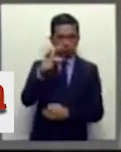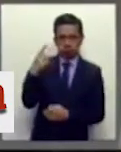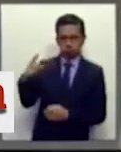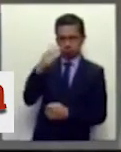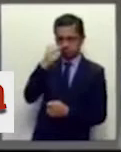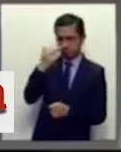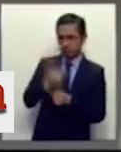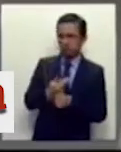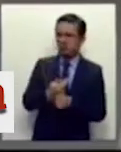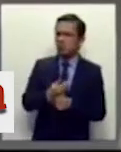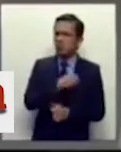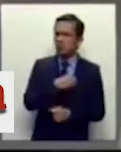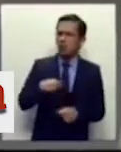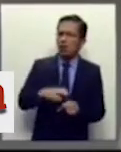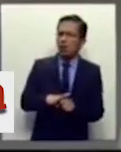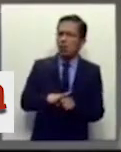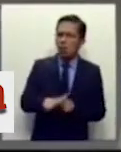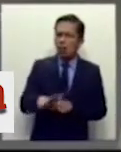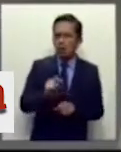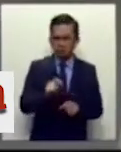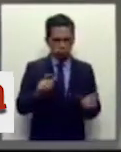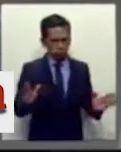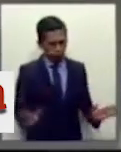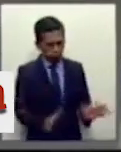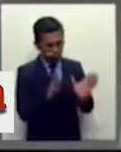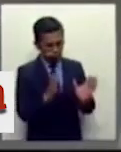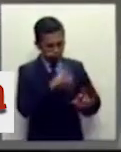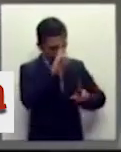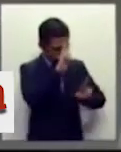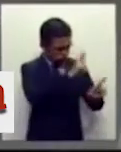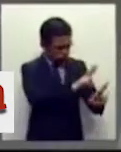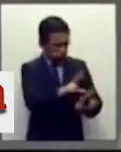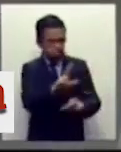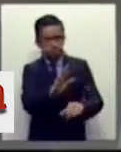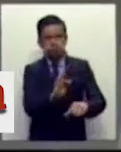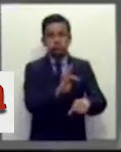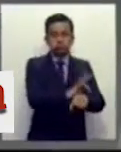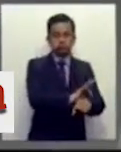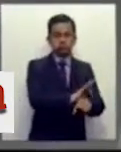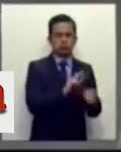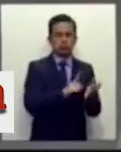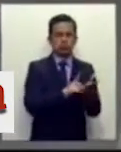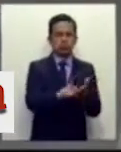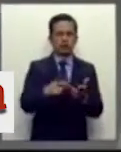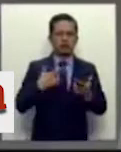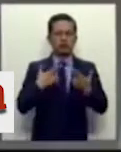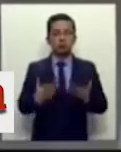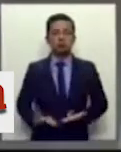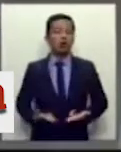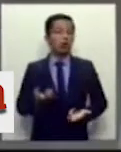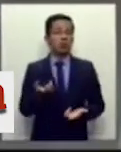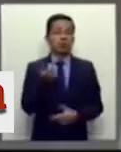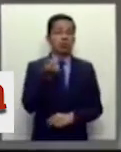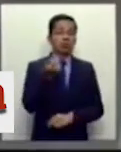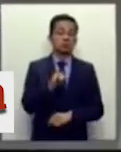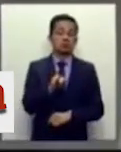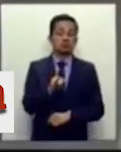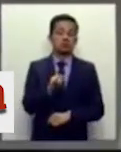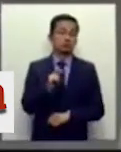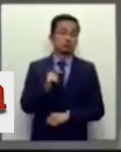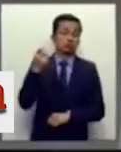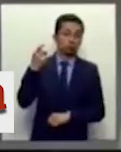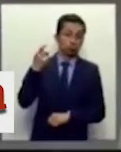la obligación de promover, respetar, proteger y garantizar los derechos humanos de conformidad con